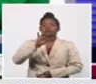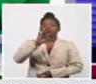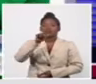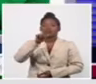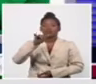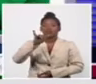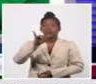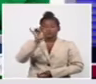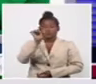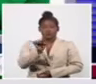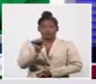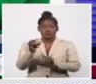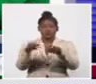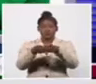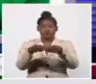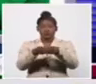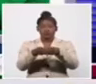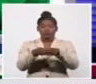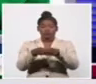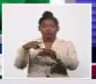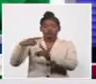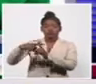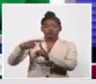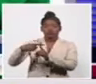casos diagnosticados,